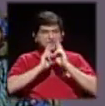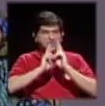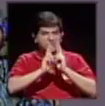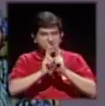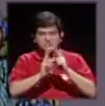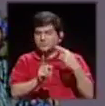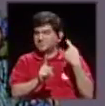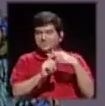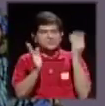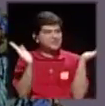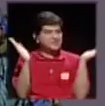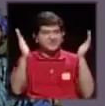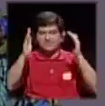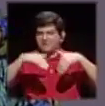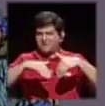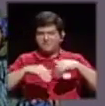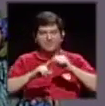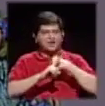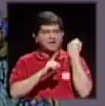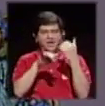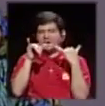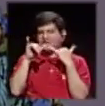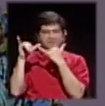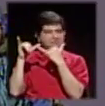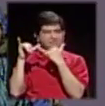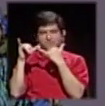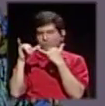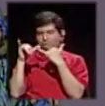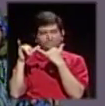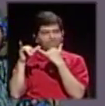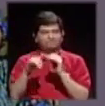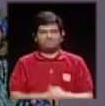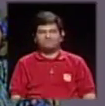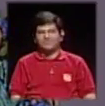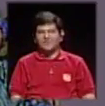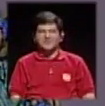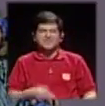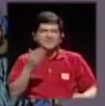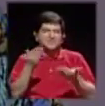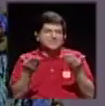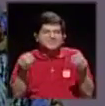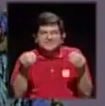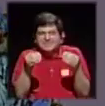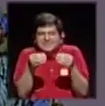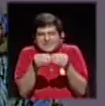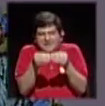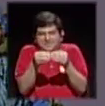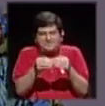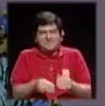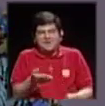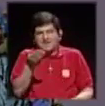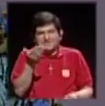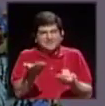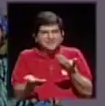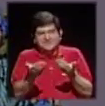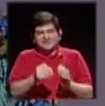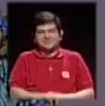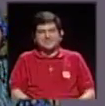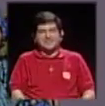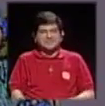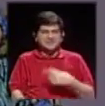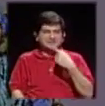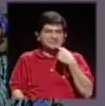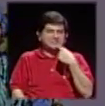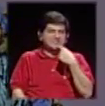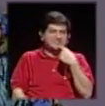respuestas positivas ante esta denuncia, pues. Entonces más es el de dar a